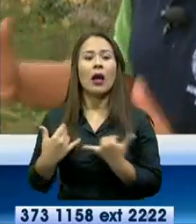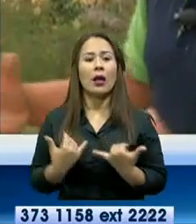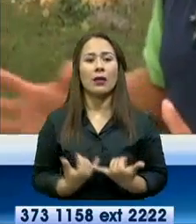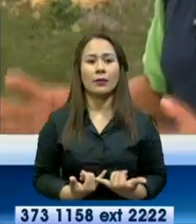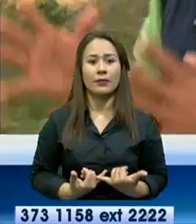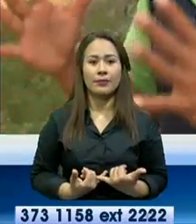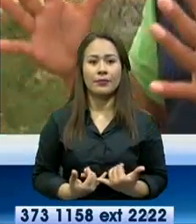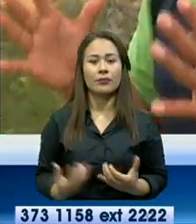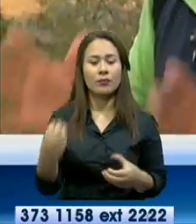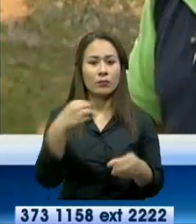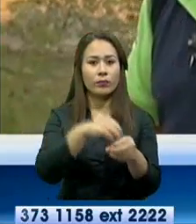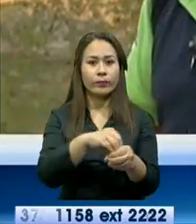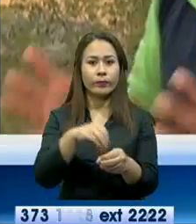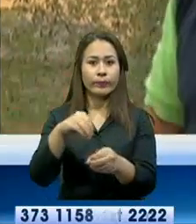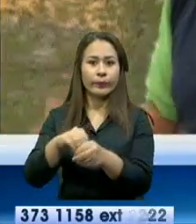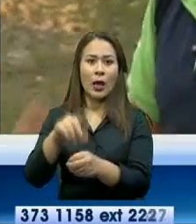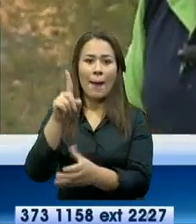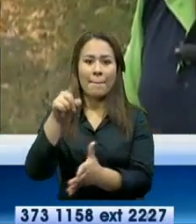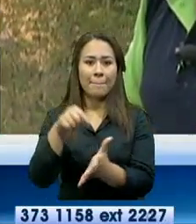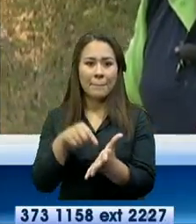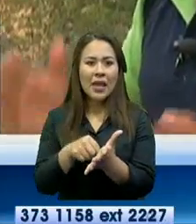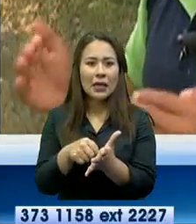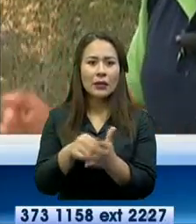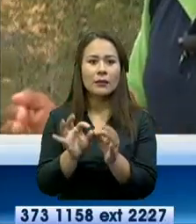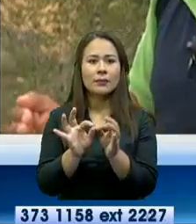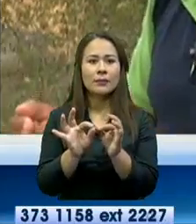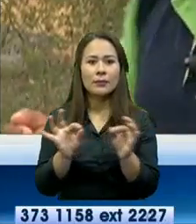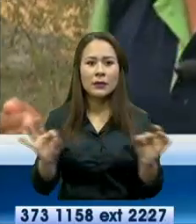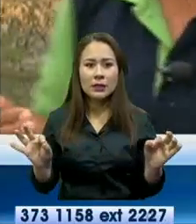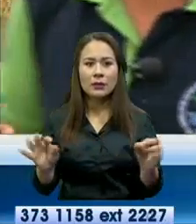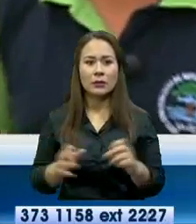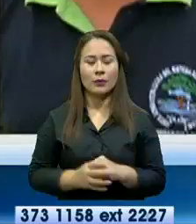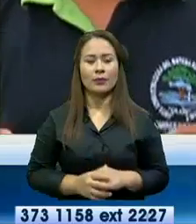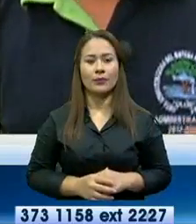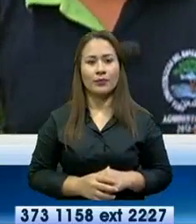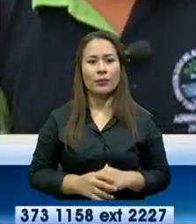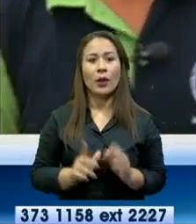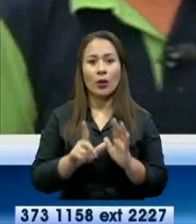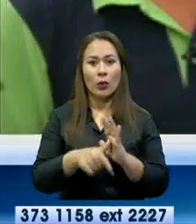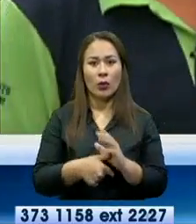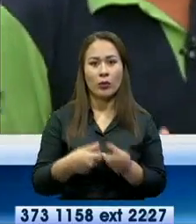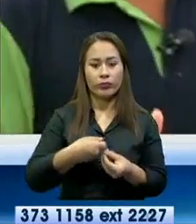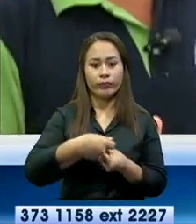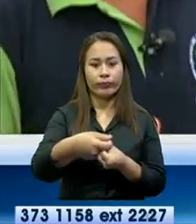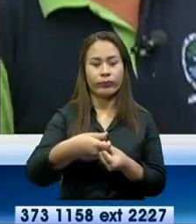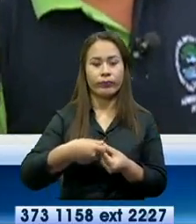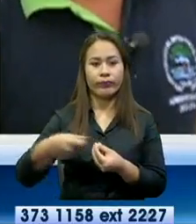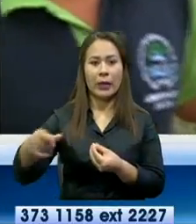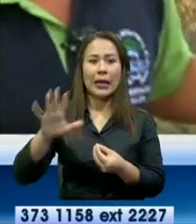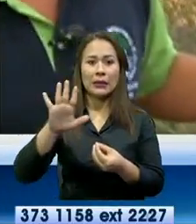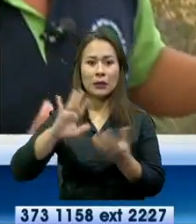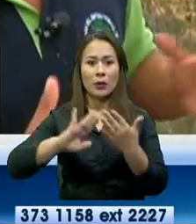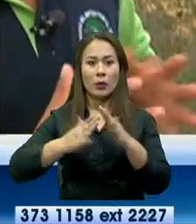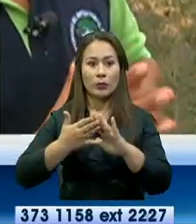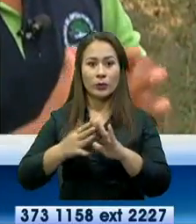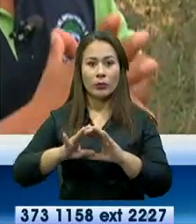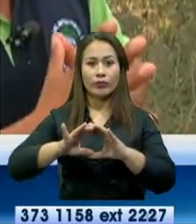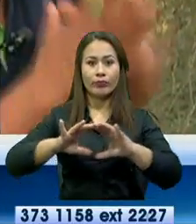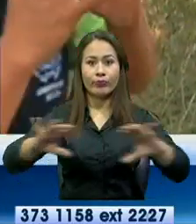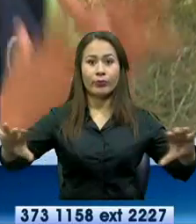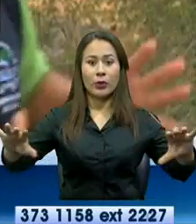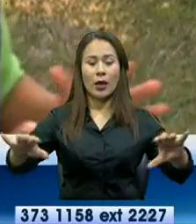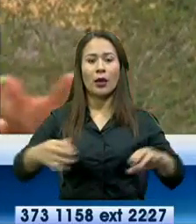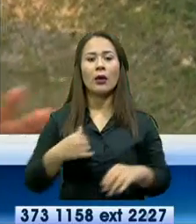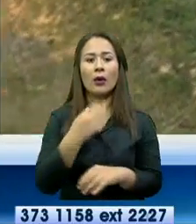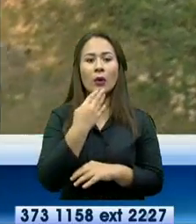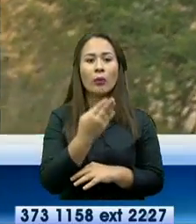que acumulamos entre 1.000 metros cúbicos, lo cual luego es distribuido a las 5 comunidades a través